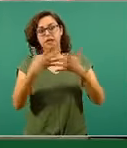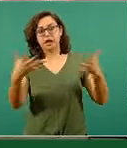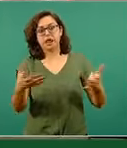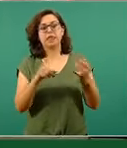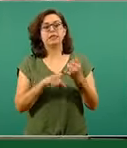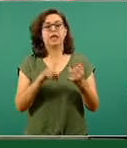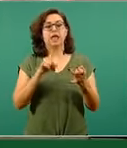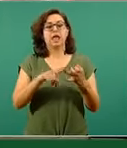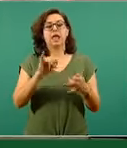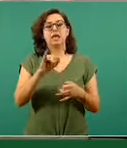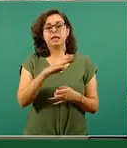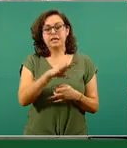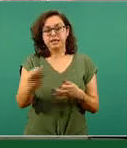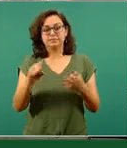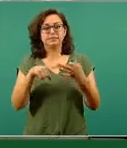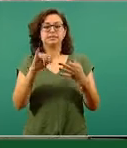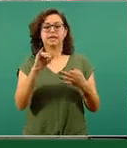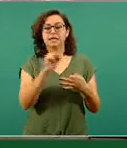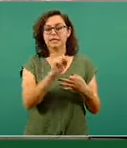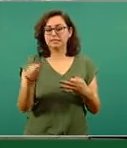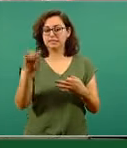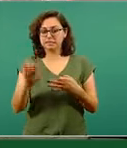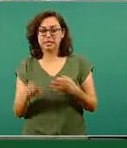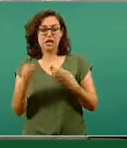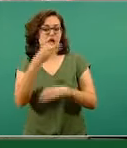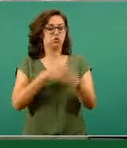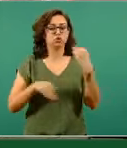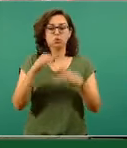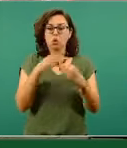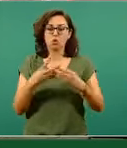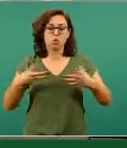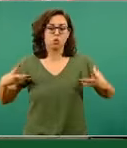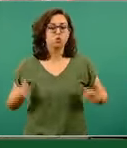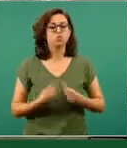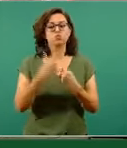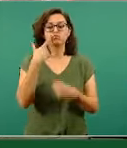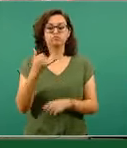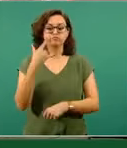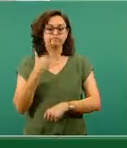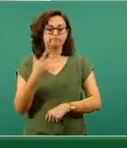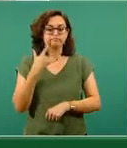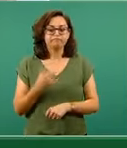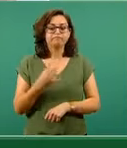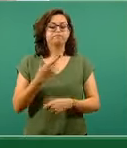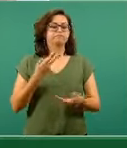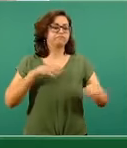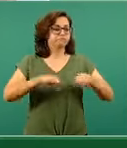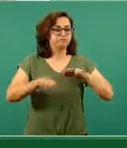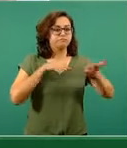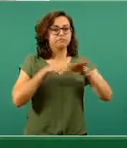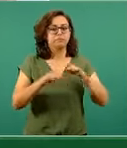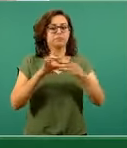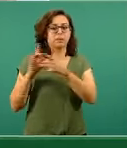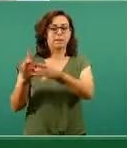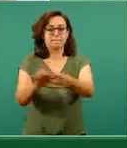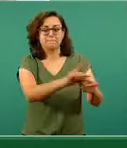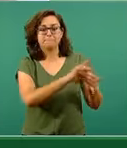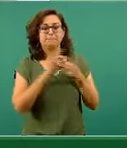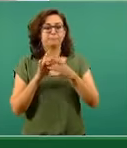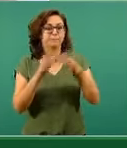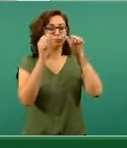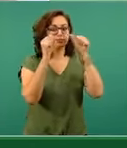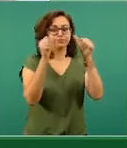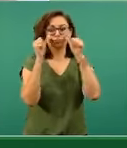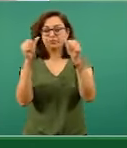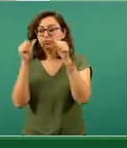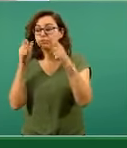Seguro Social y del ISSSTE, con sus diferentes capacidades, hacía que trabajáramos en redes de atención, haciendo llegar al